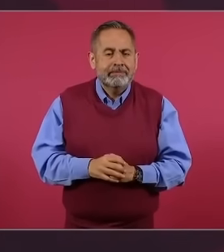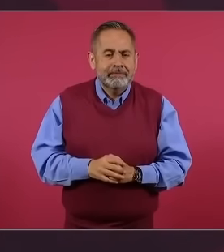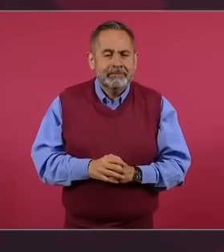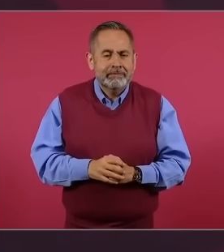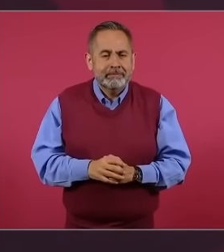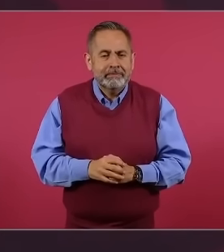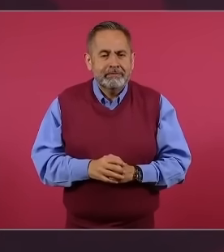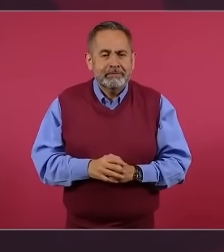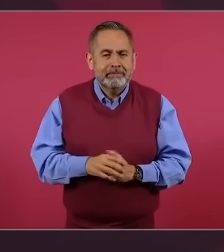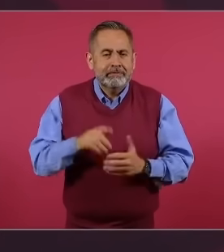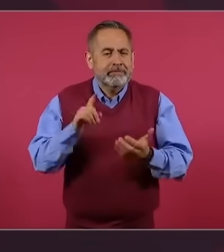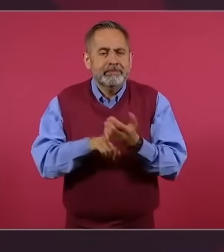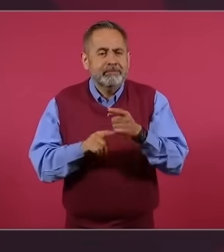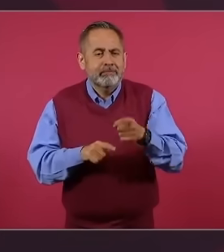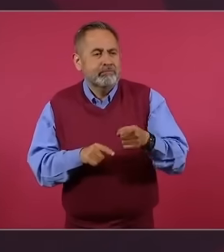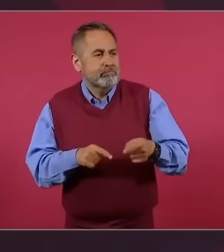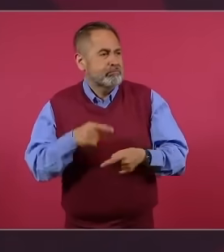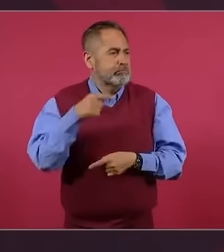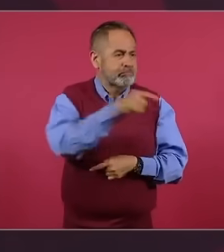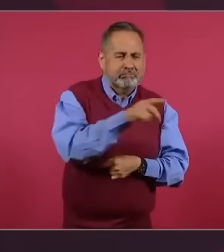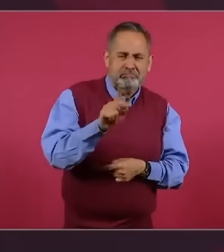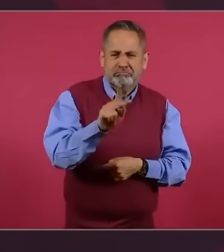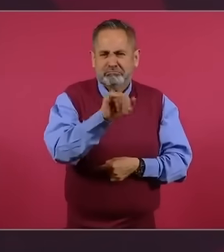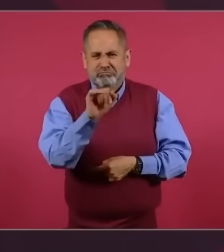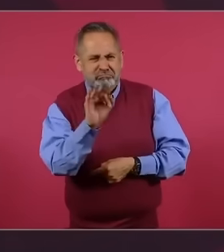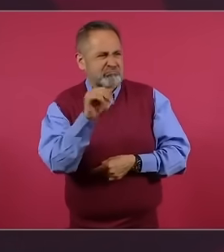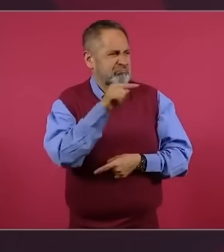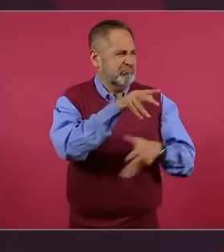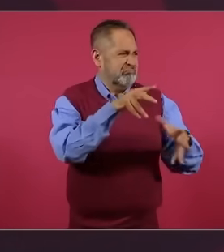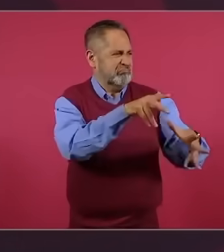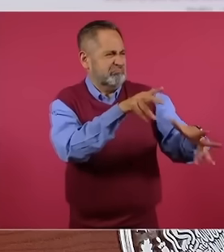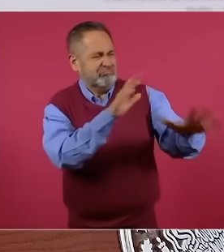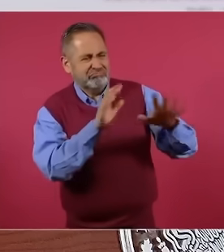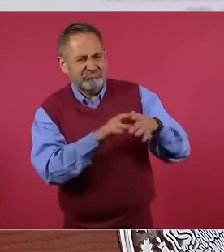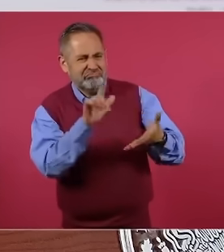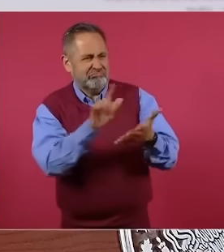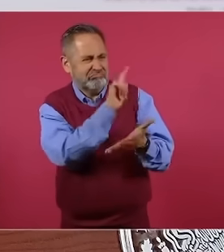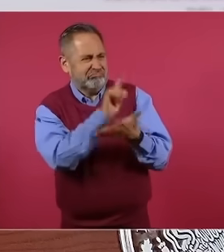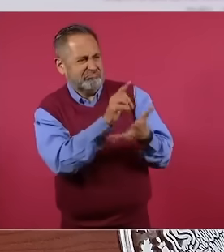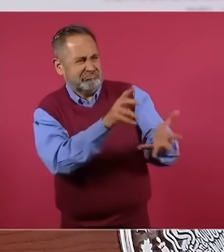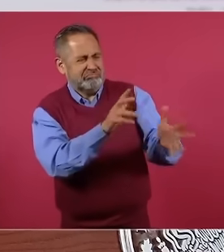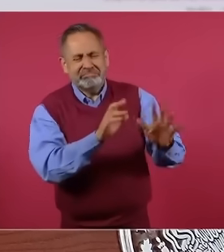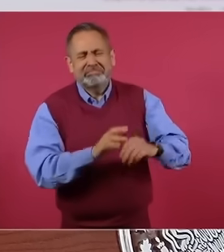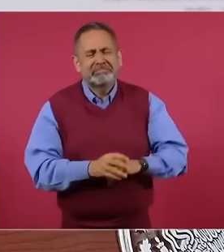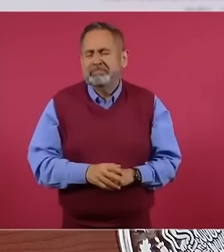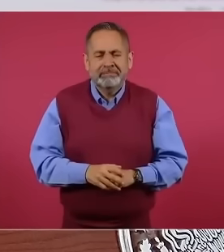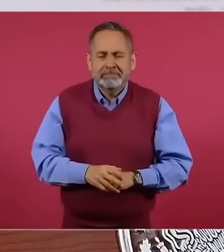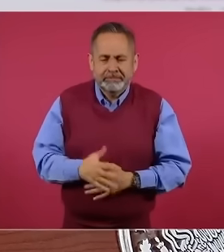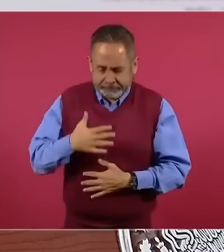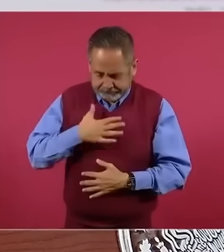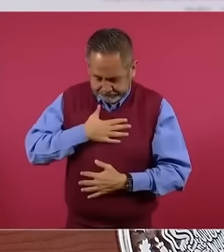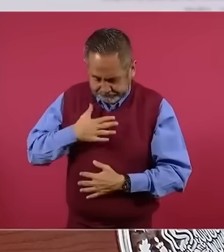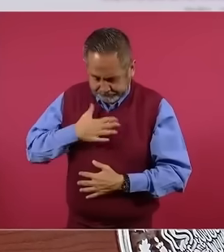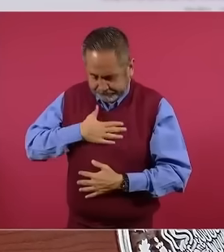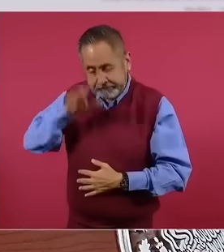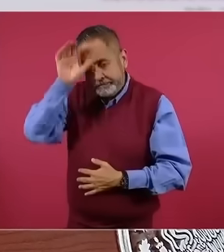un juez o el poder judicial o las leyes. No, es mi